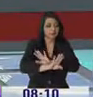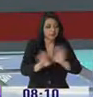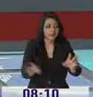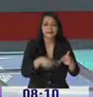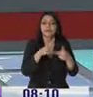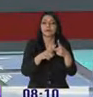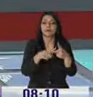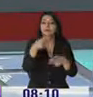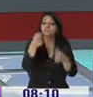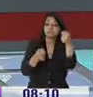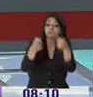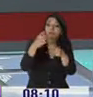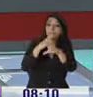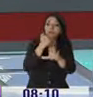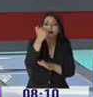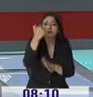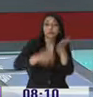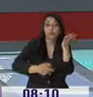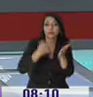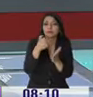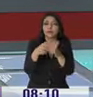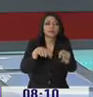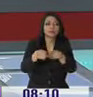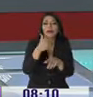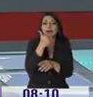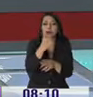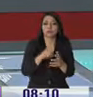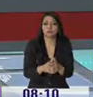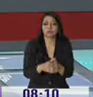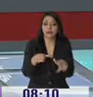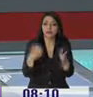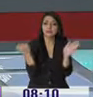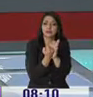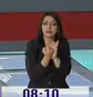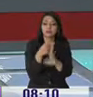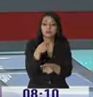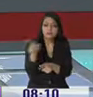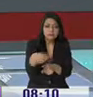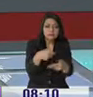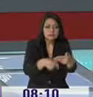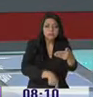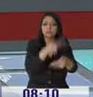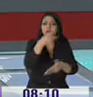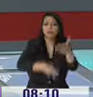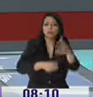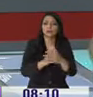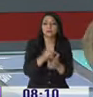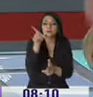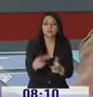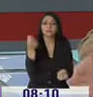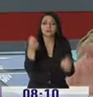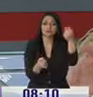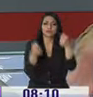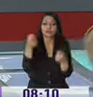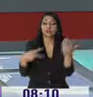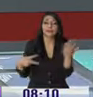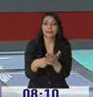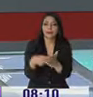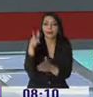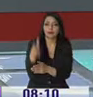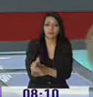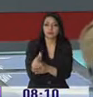multar a las unidades que estén correteando. Y aquí están los sellos que han correteado. Vamos a multar al chofer que no se pare en la parada.